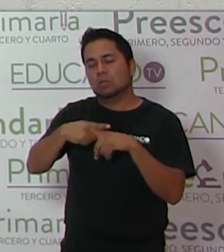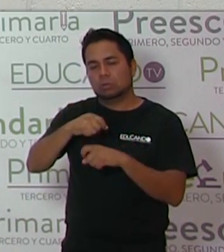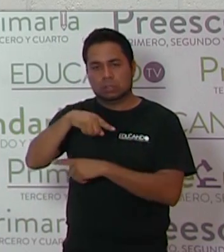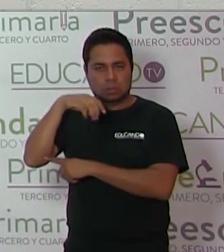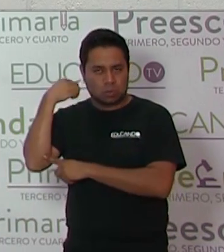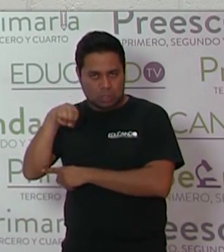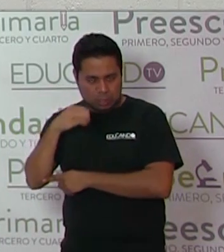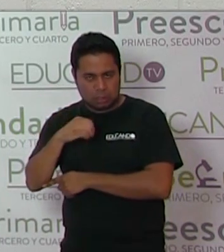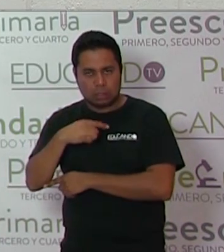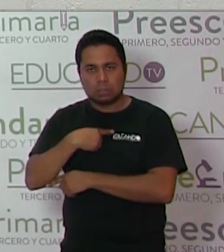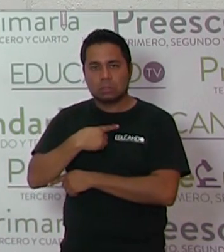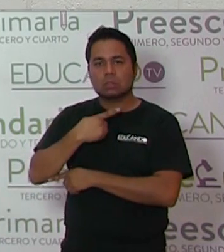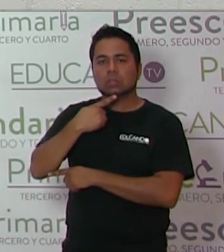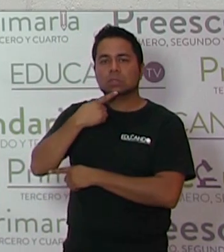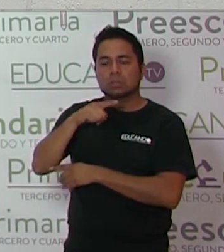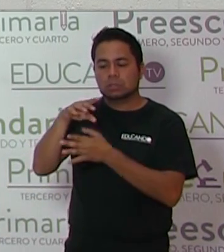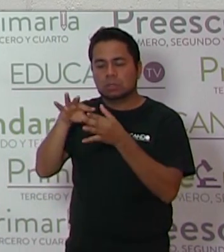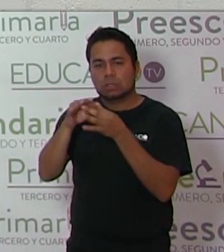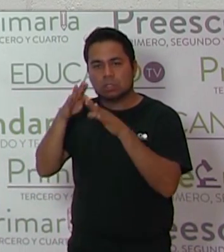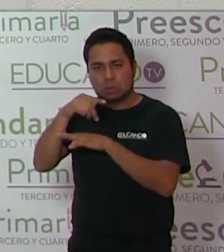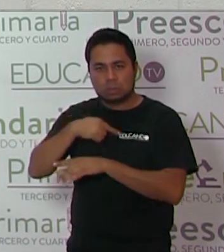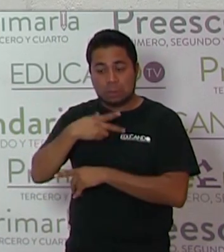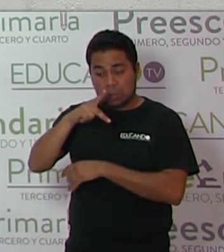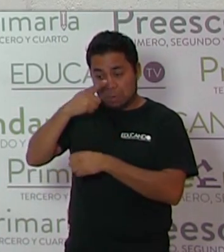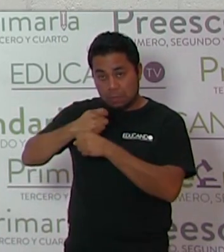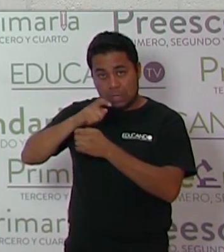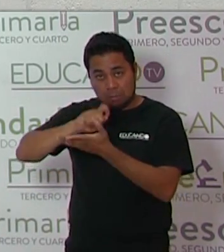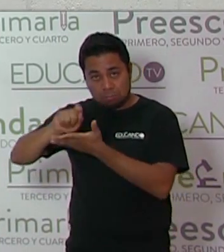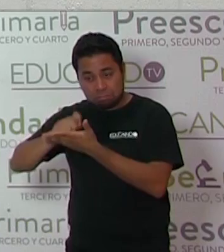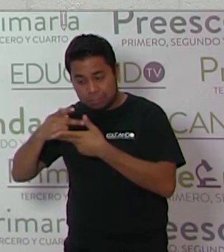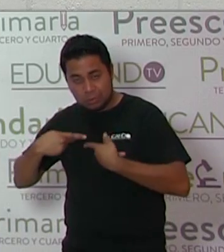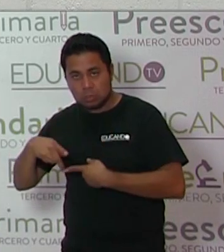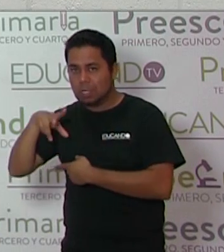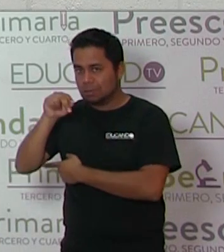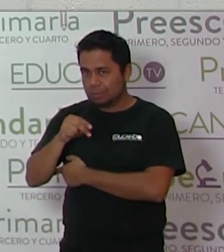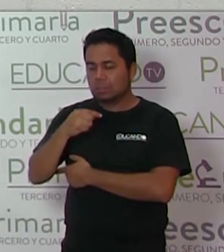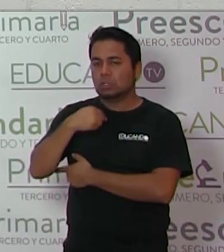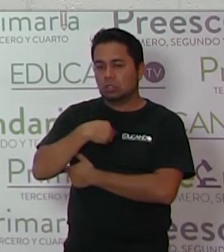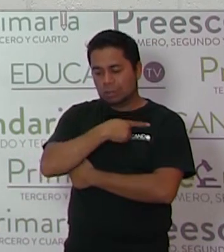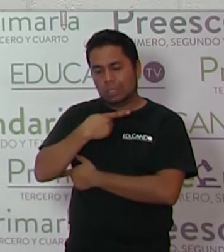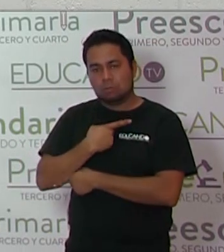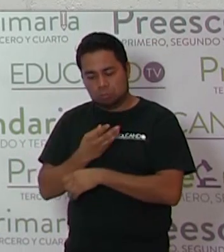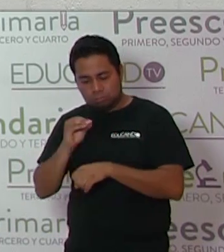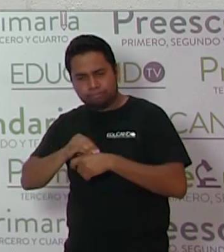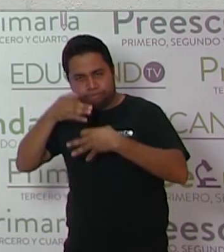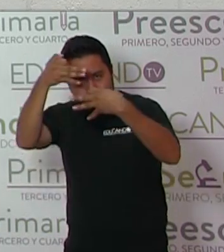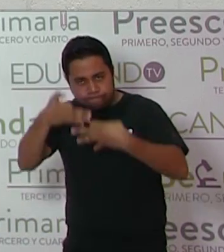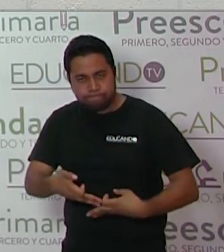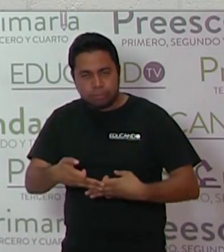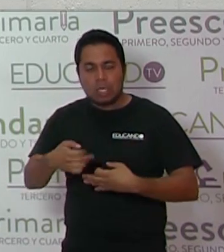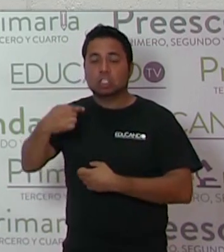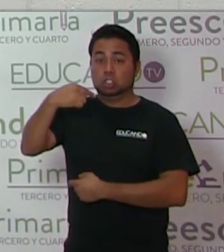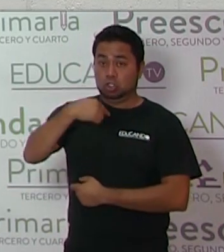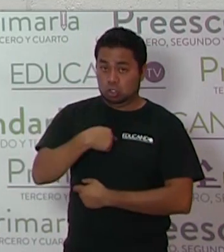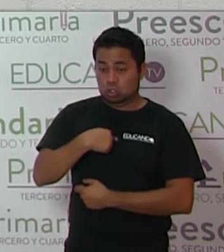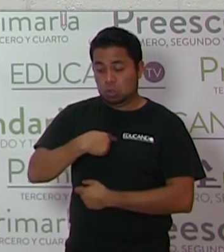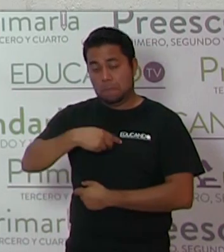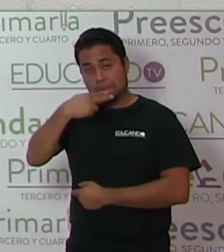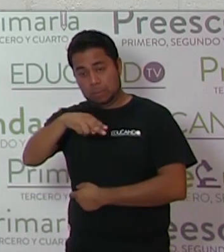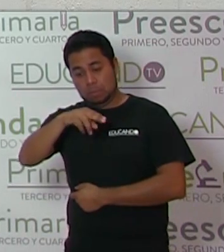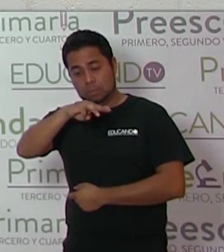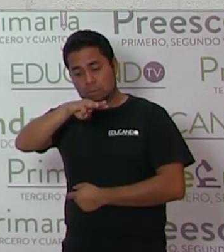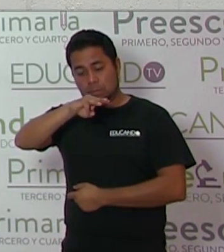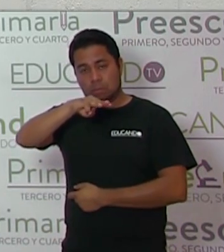Oaxaca. Estoy hablando de mí, pero no estoy hablando en primera persona. Yo tengo que decir, yo